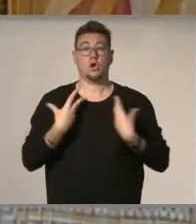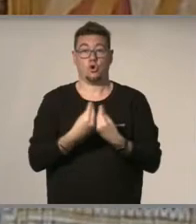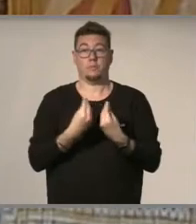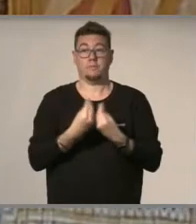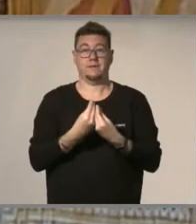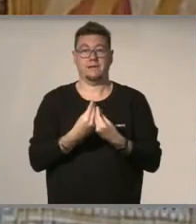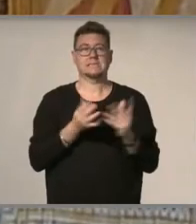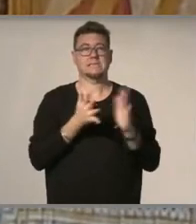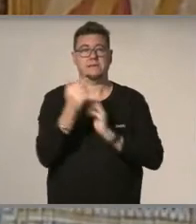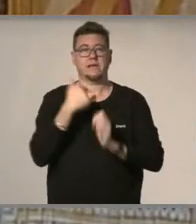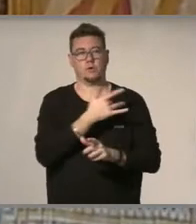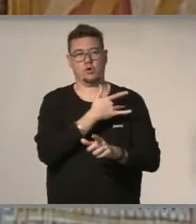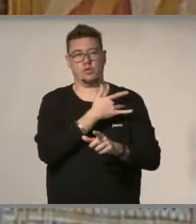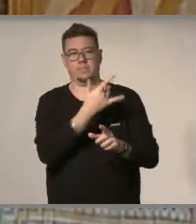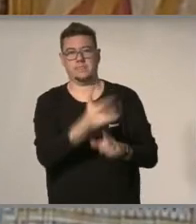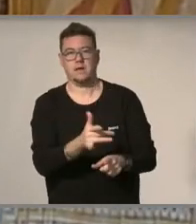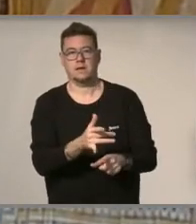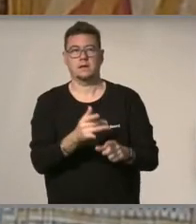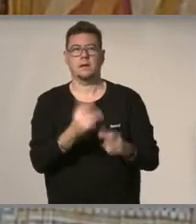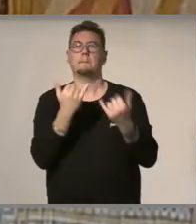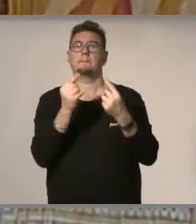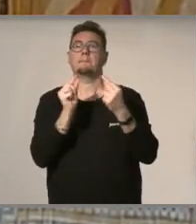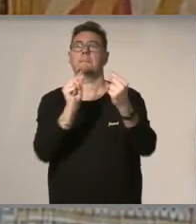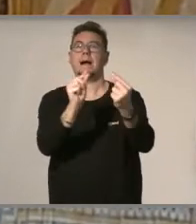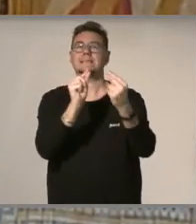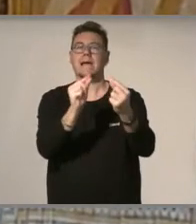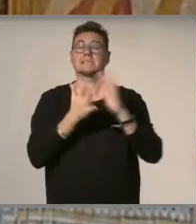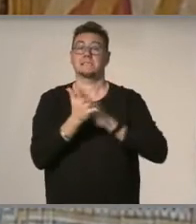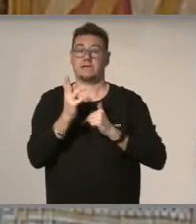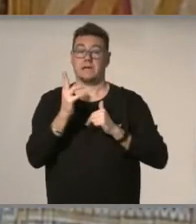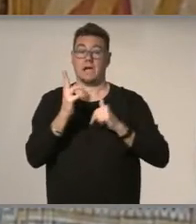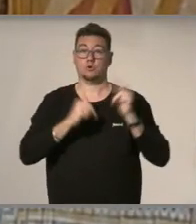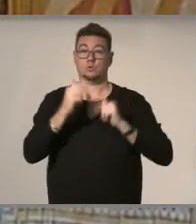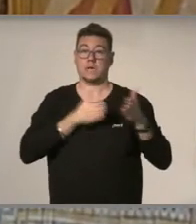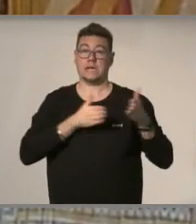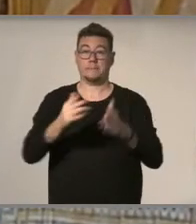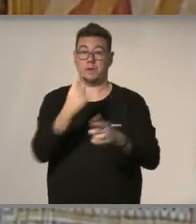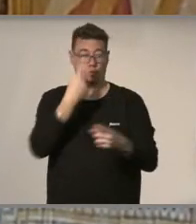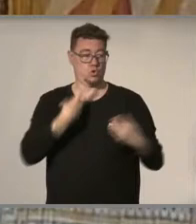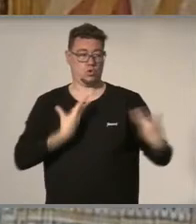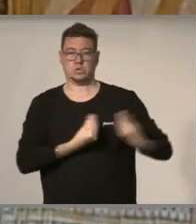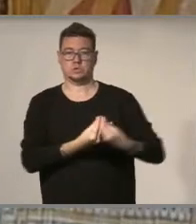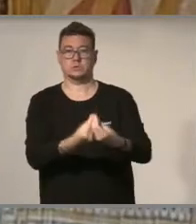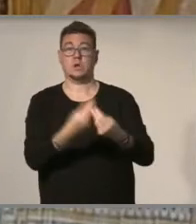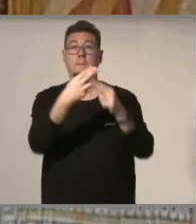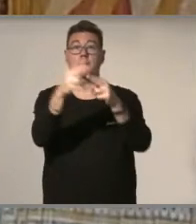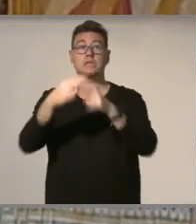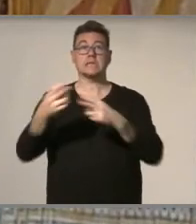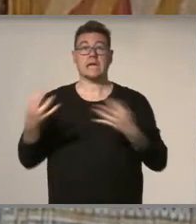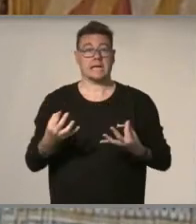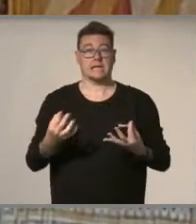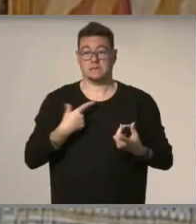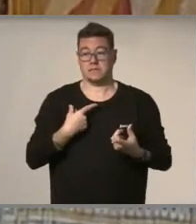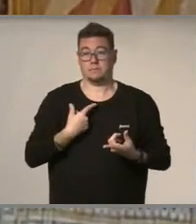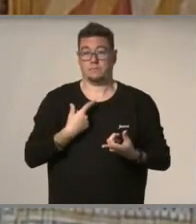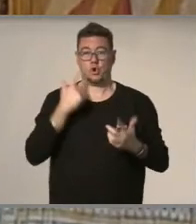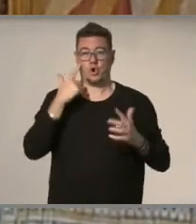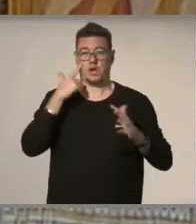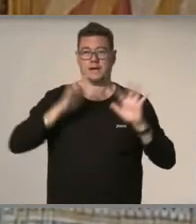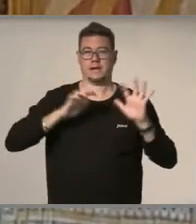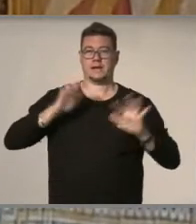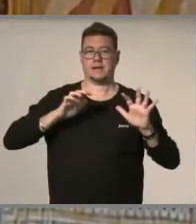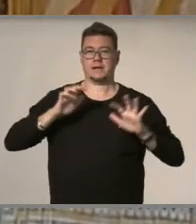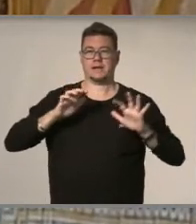no ceder? ¿Qué es pactar si no construir el camino único posible? ¿Qué es la política si no correr el riesgo